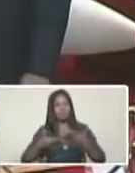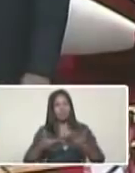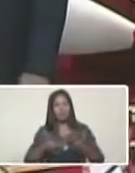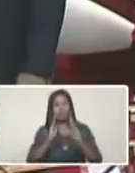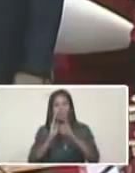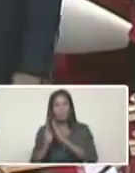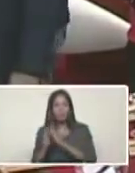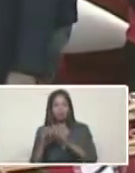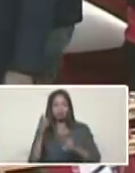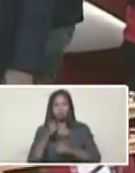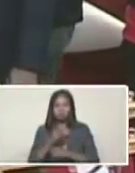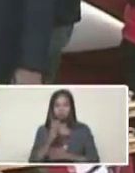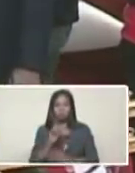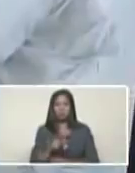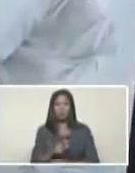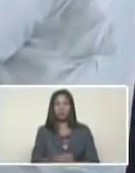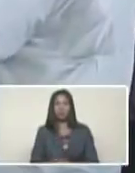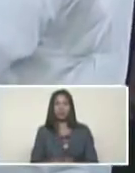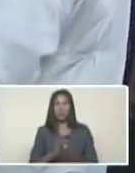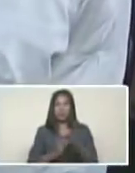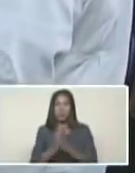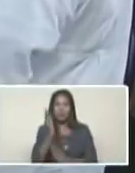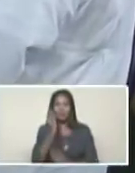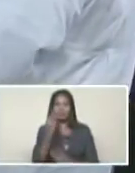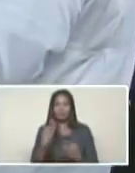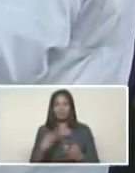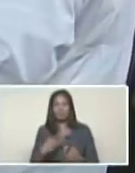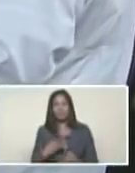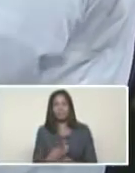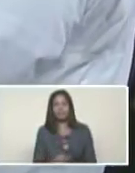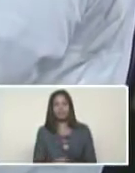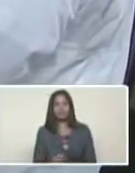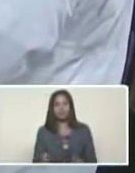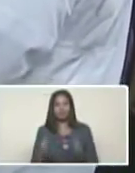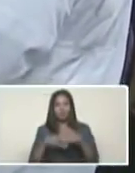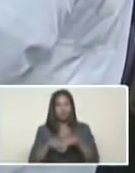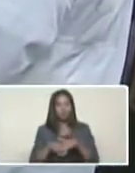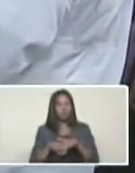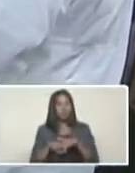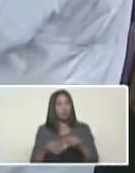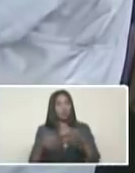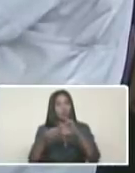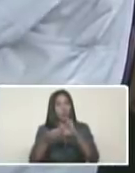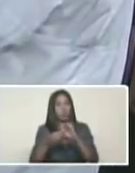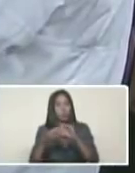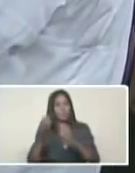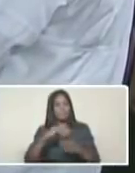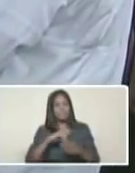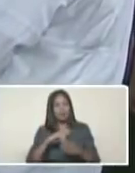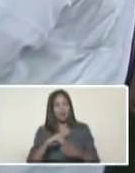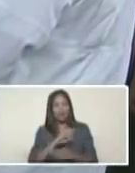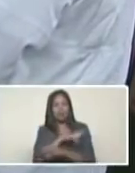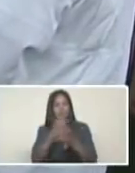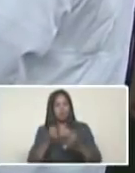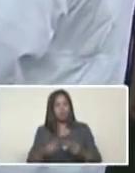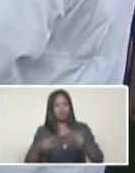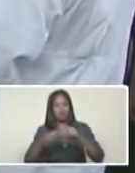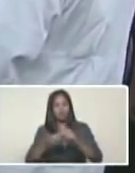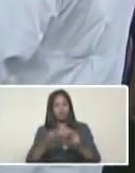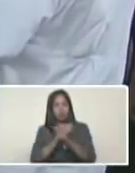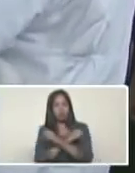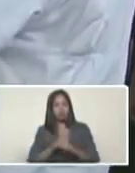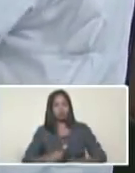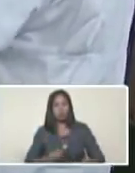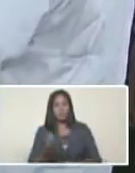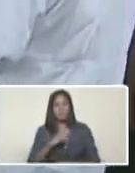disciplina, obediencia, lealtad, con mucha cohesión, el poder de la cohesión y la unión de la Fuerza Armada